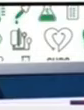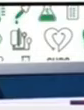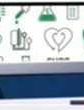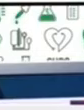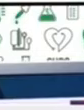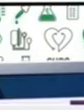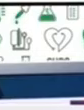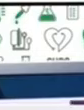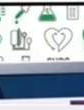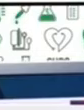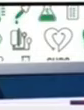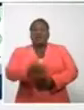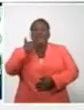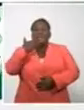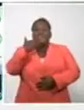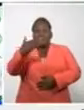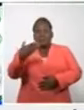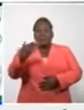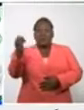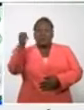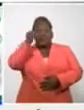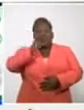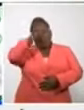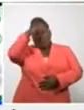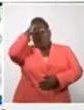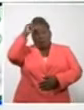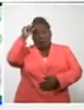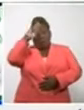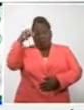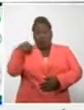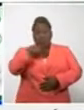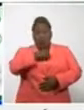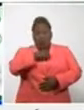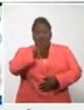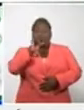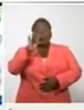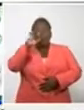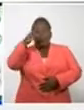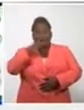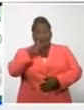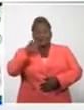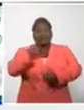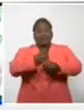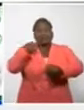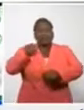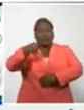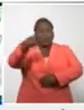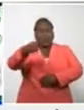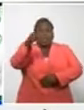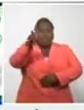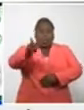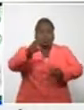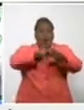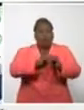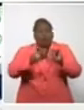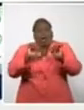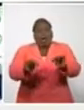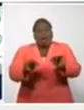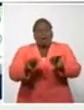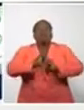Un buen fin de semana también para el doctor Durán, quien trabaja todos los días, hemos visto hasta las 12 de la noche y hasta más, en función de brindar toda